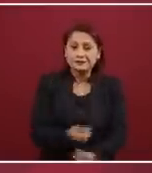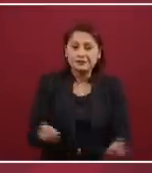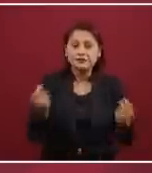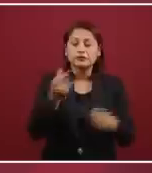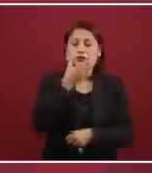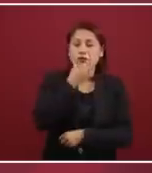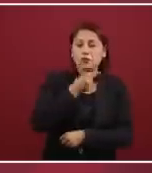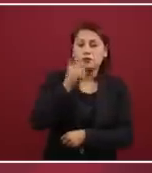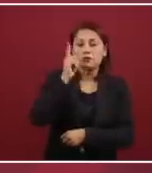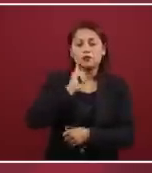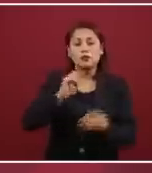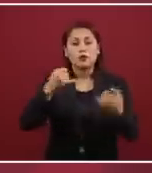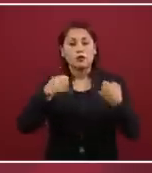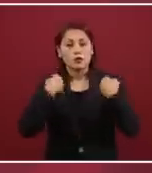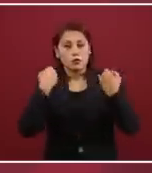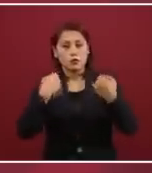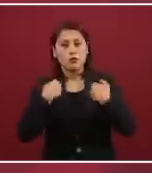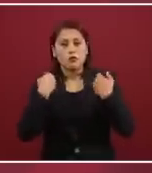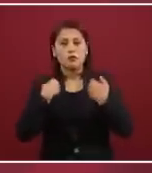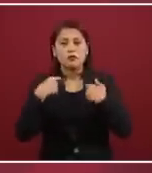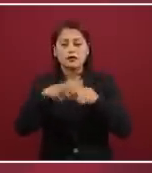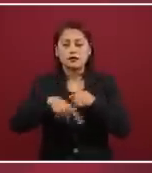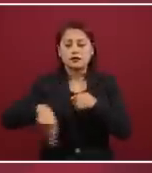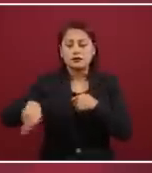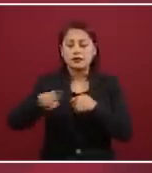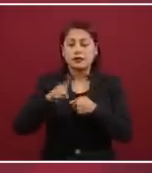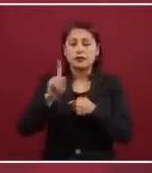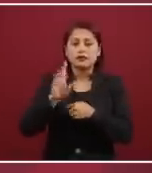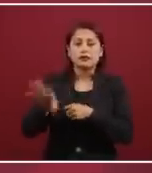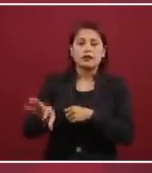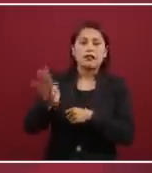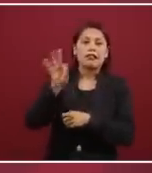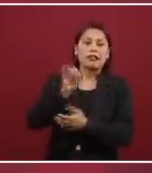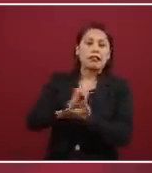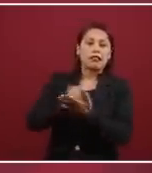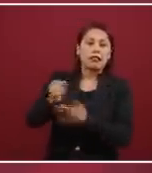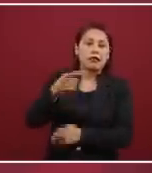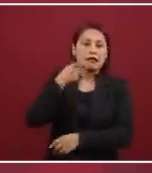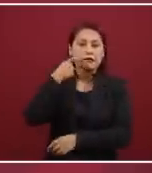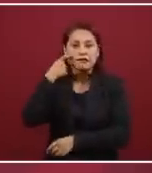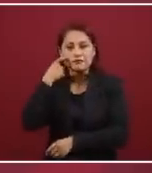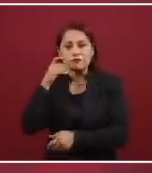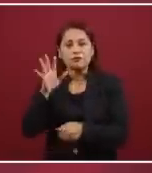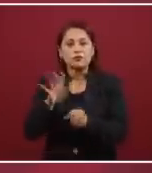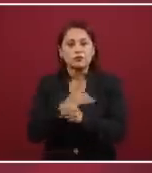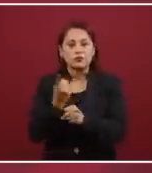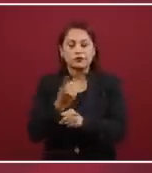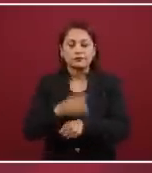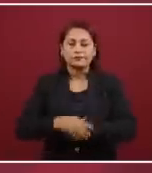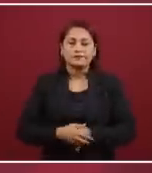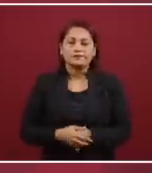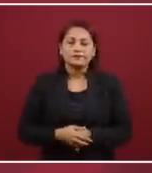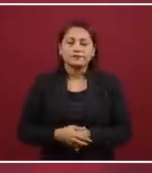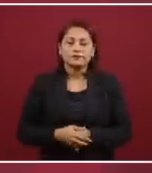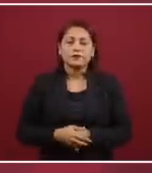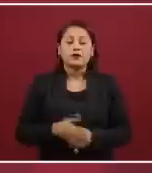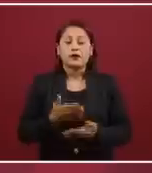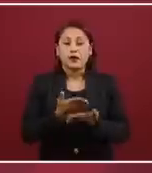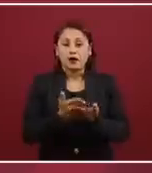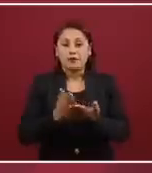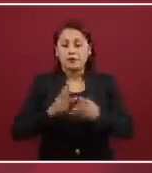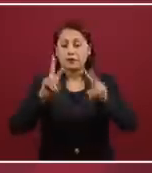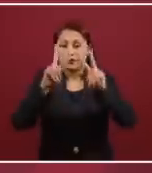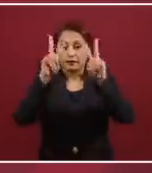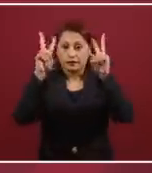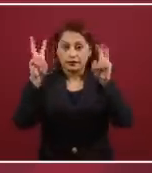a ser incorporado al mundo de las adicciones. Y además, en el campo de la comunicación, lo